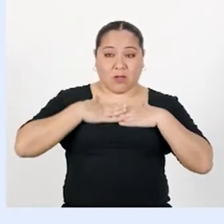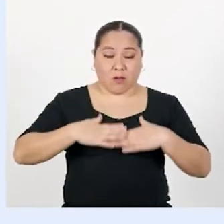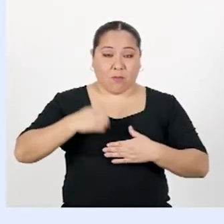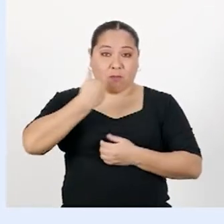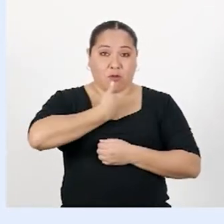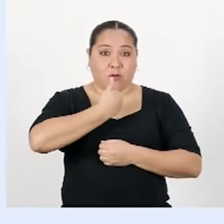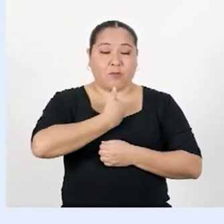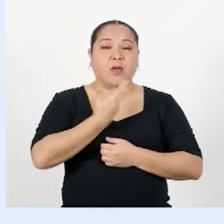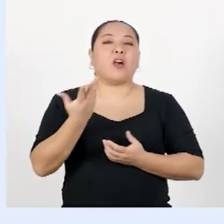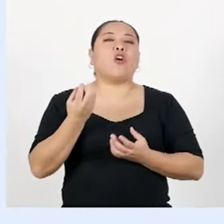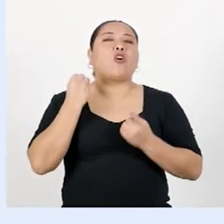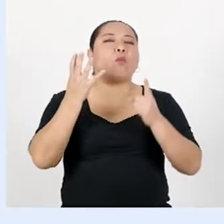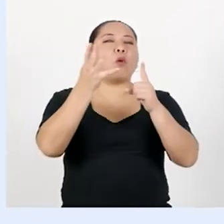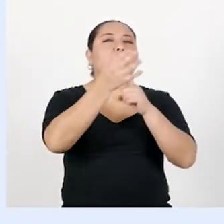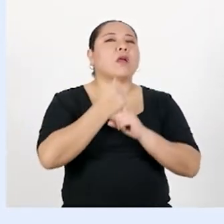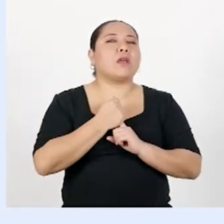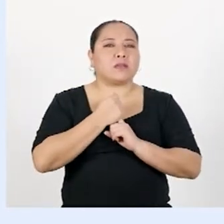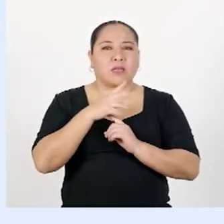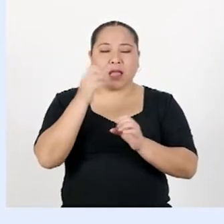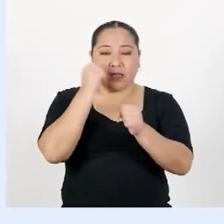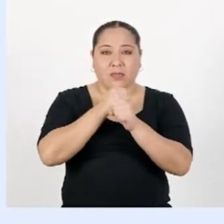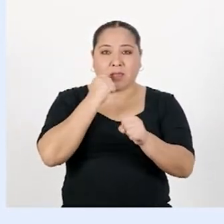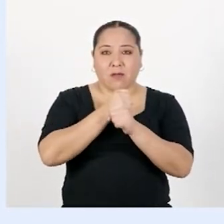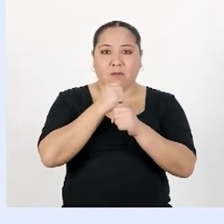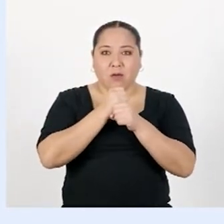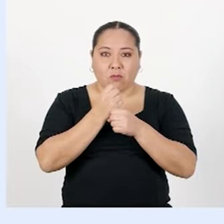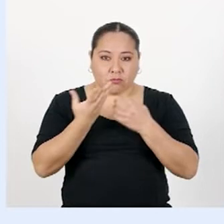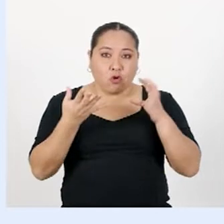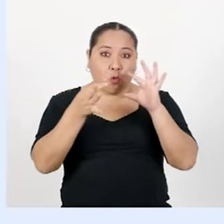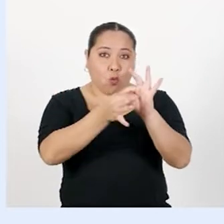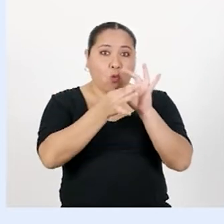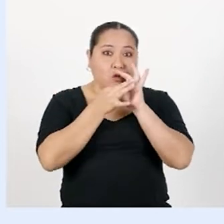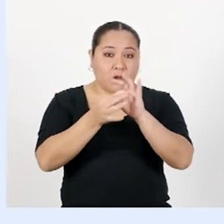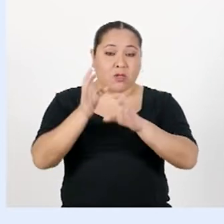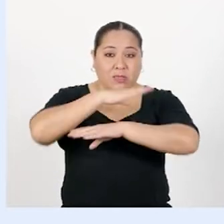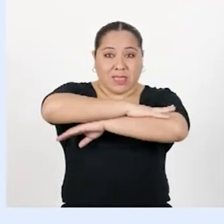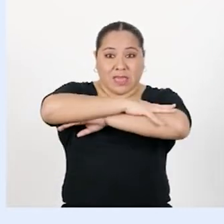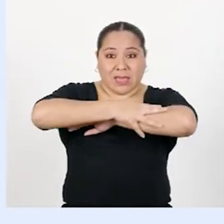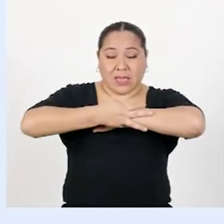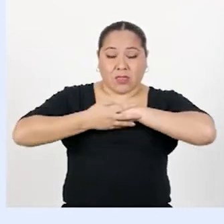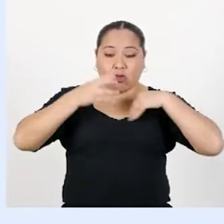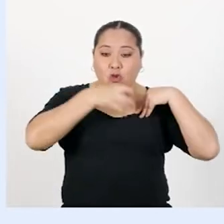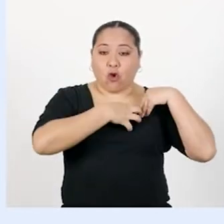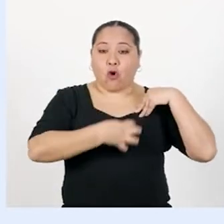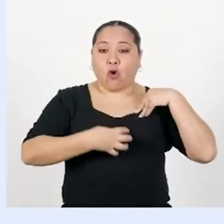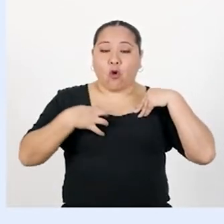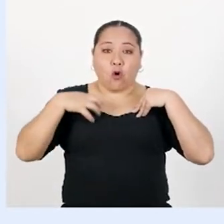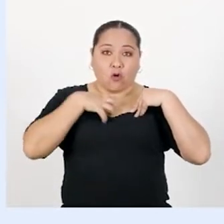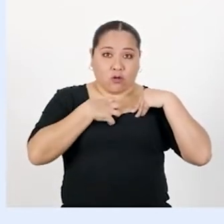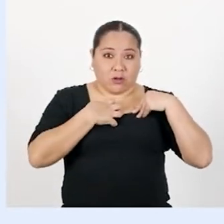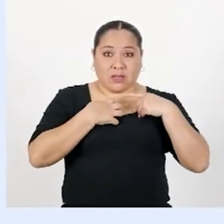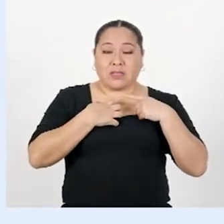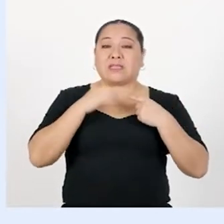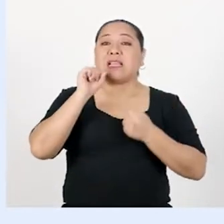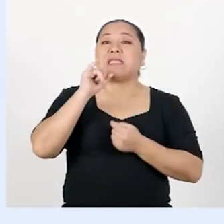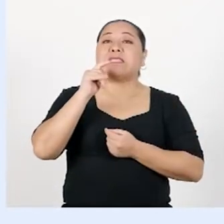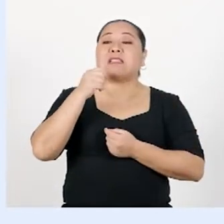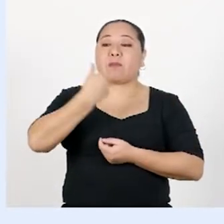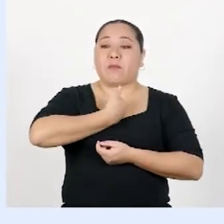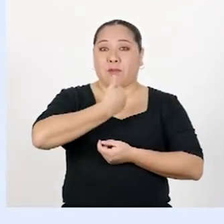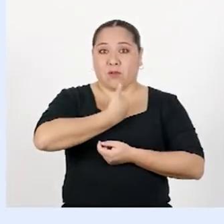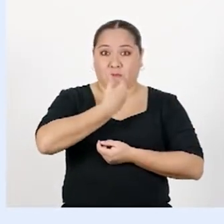organismo se logra gracias al funcionamiento coordinado de los tejidos, órganos y sistema